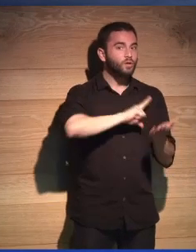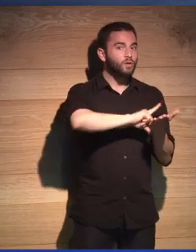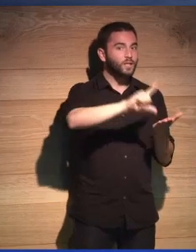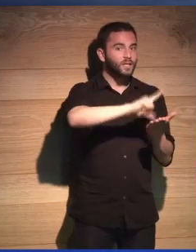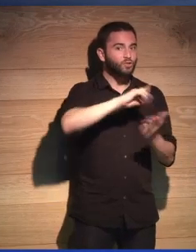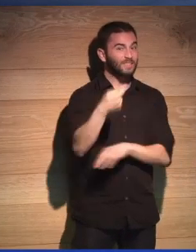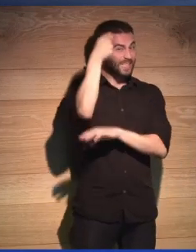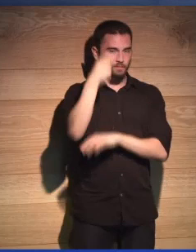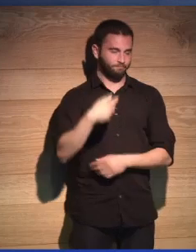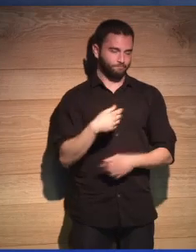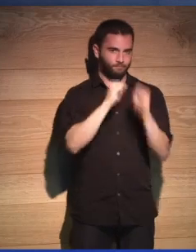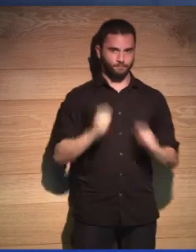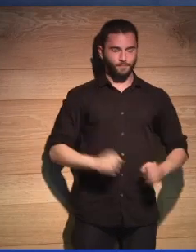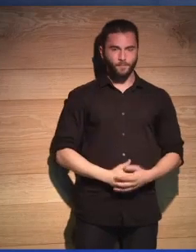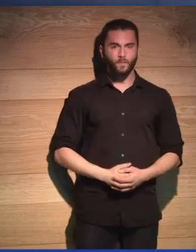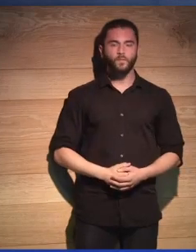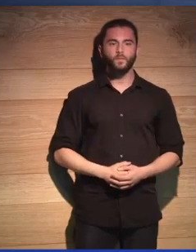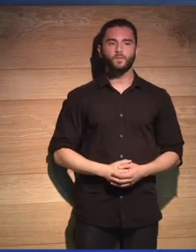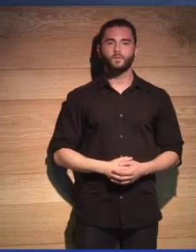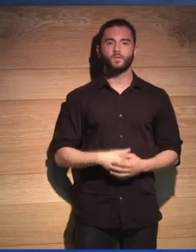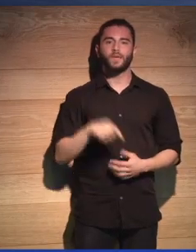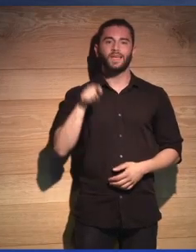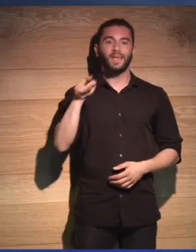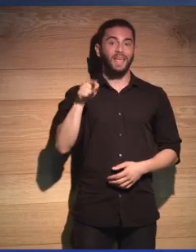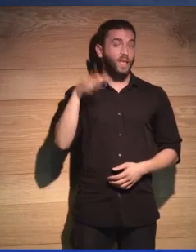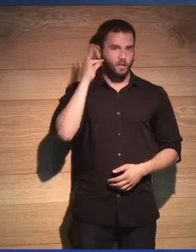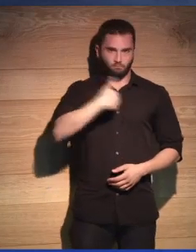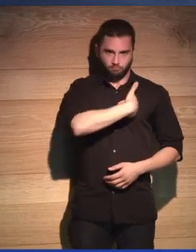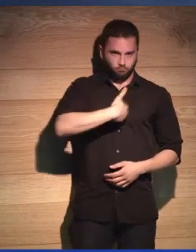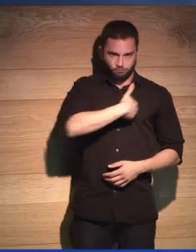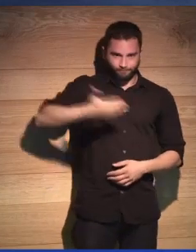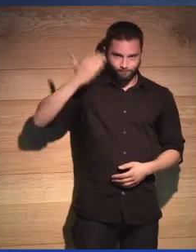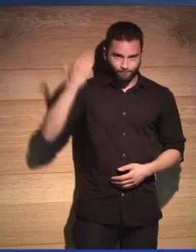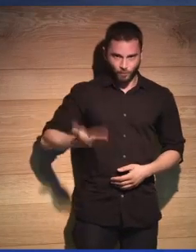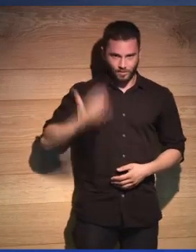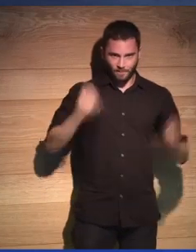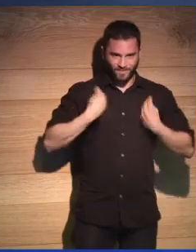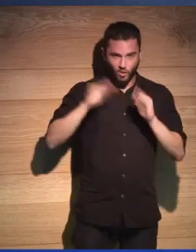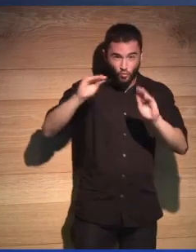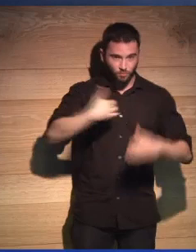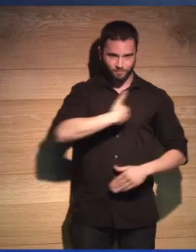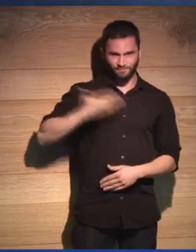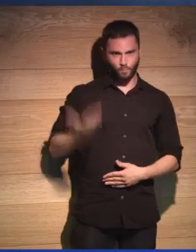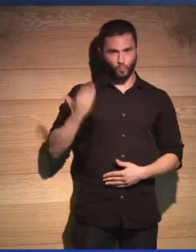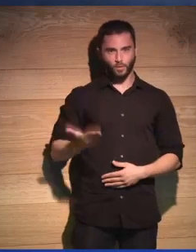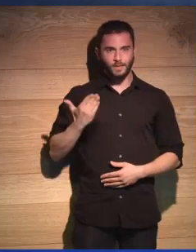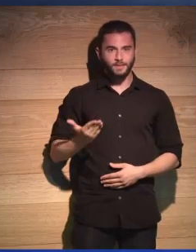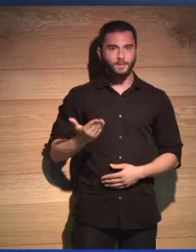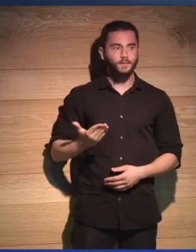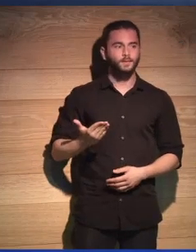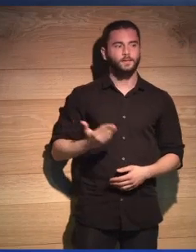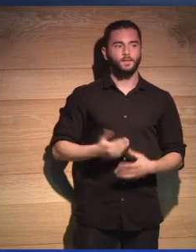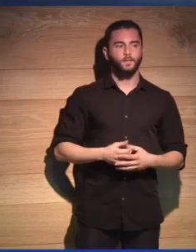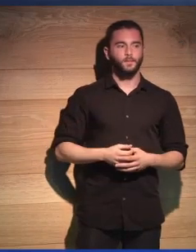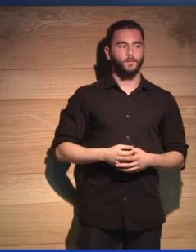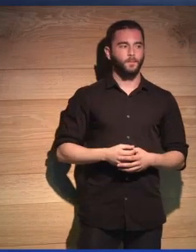tan exitosa. Ella jugaba un papel fundamental en su vida. Sin su estímulo,